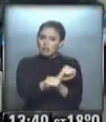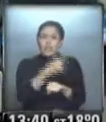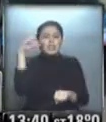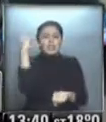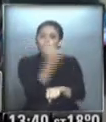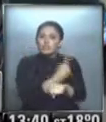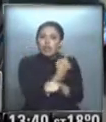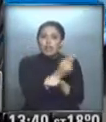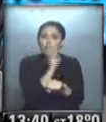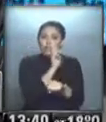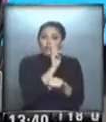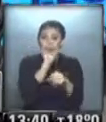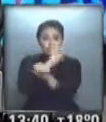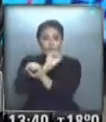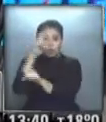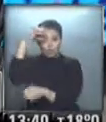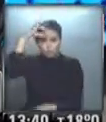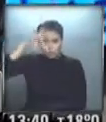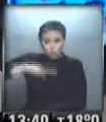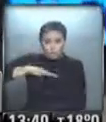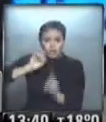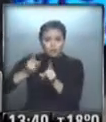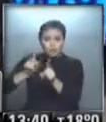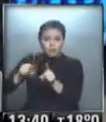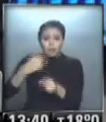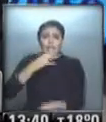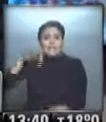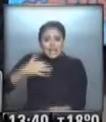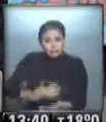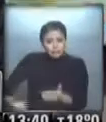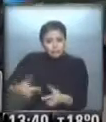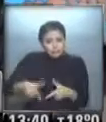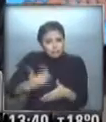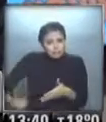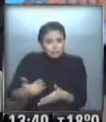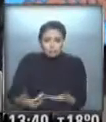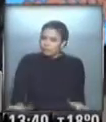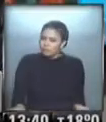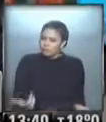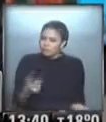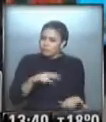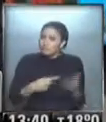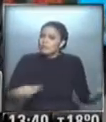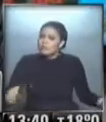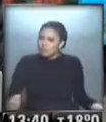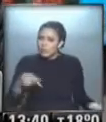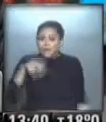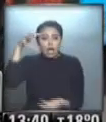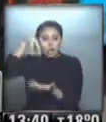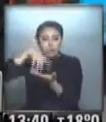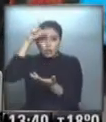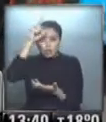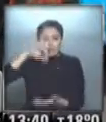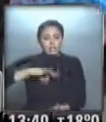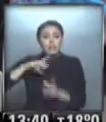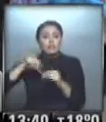detenida en una comisaría con sangrado entonces que hay que hacer está la comisaría 53 que hay que hacer